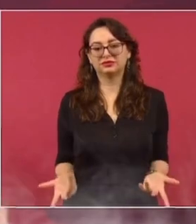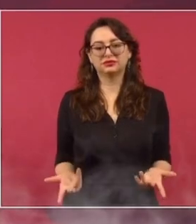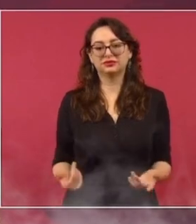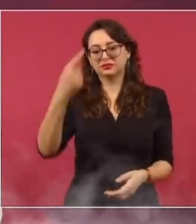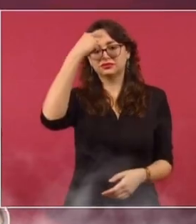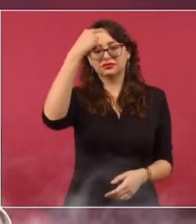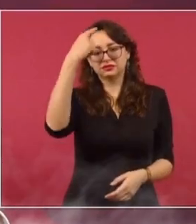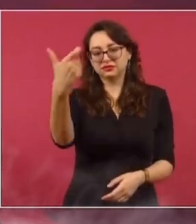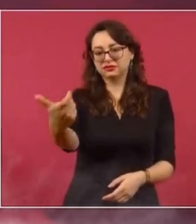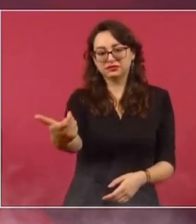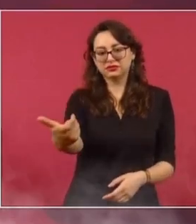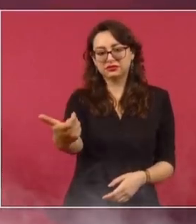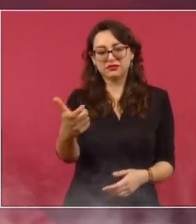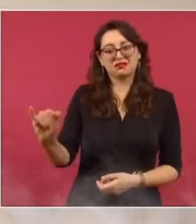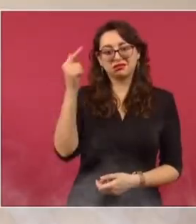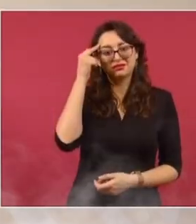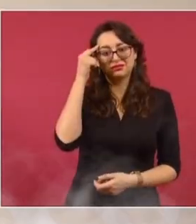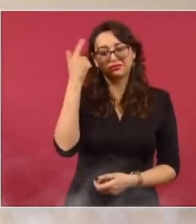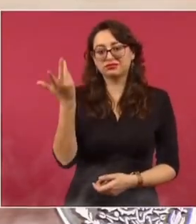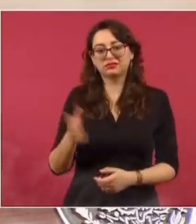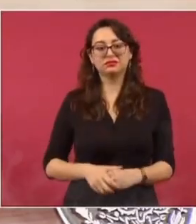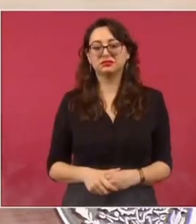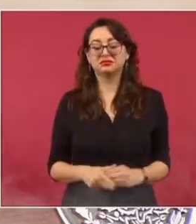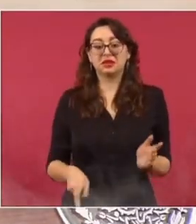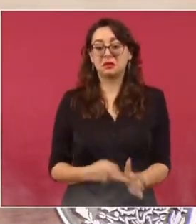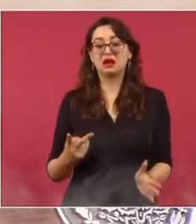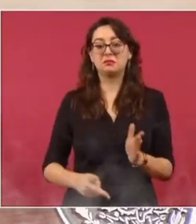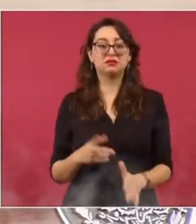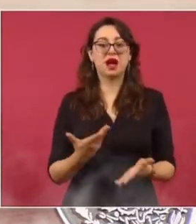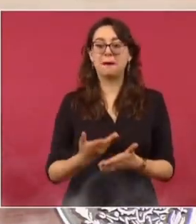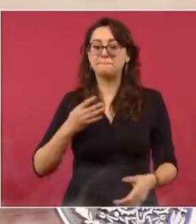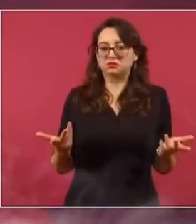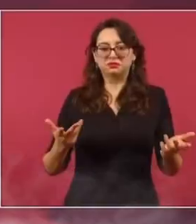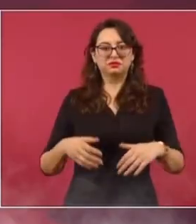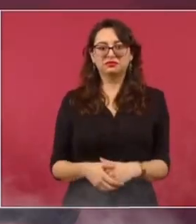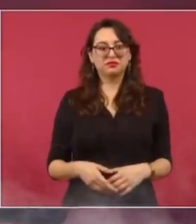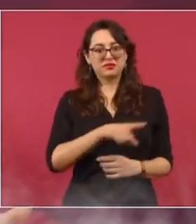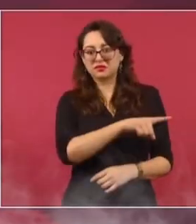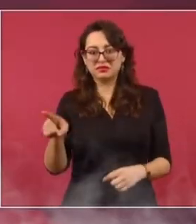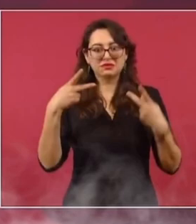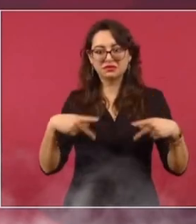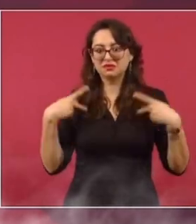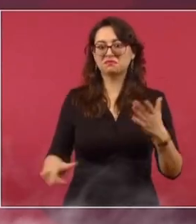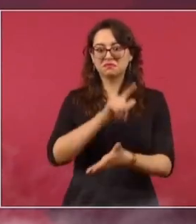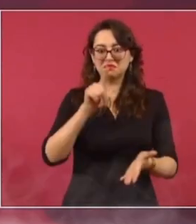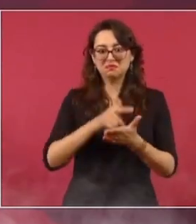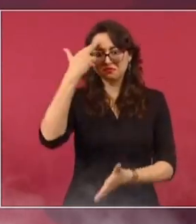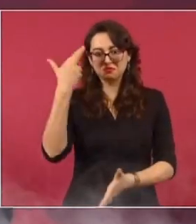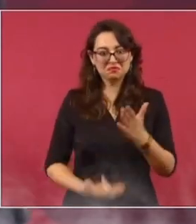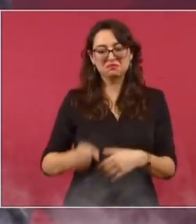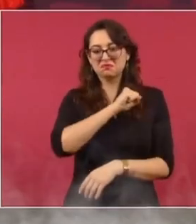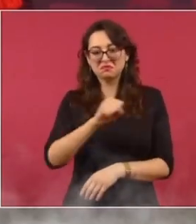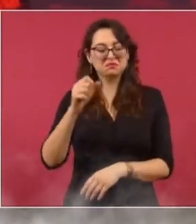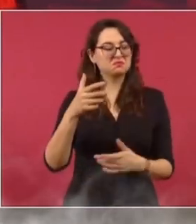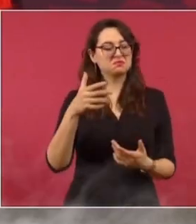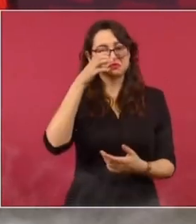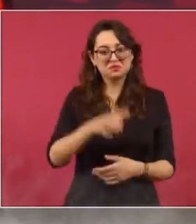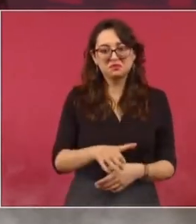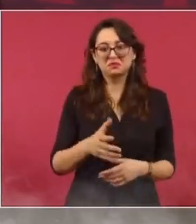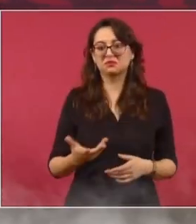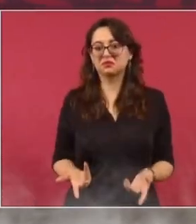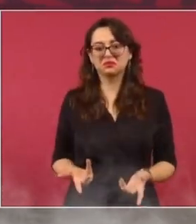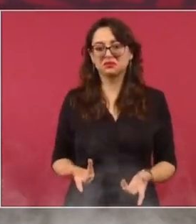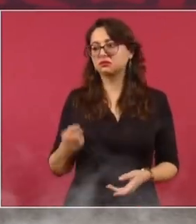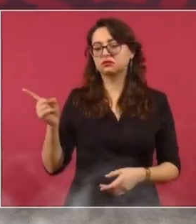dinero, influyentismo, otorgan amparos a delincuentes. No voy a usar el